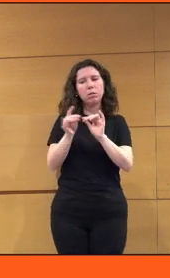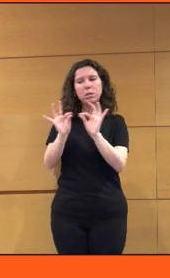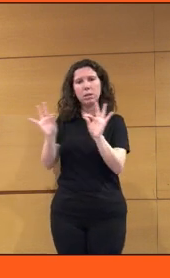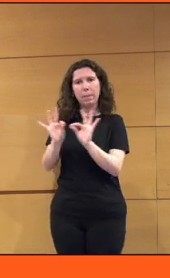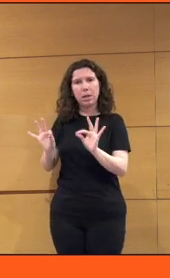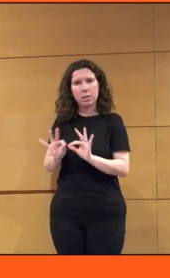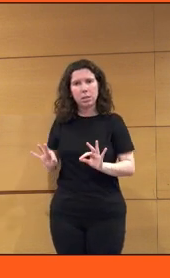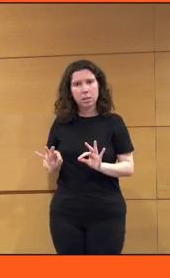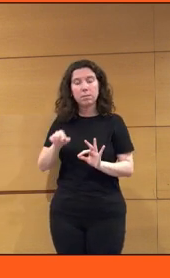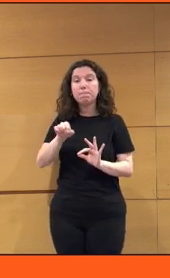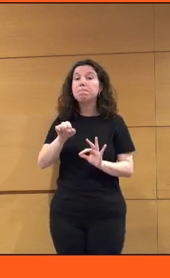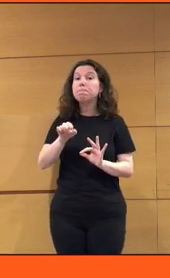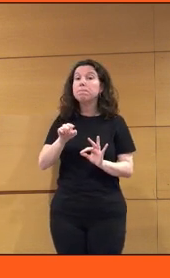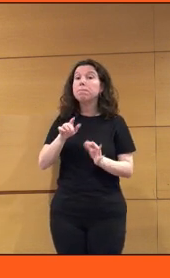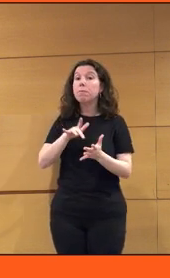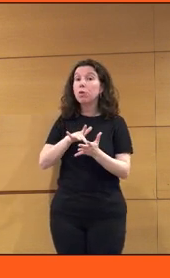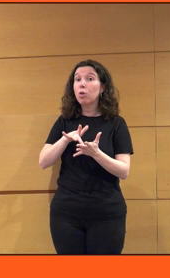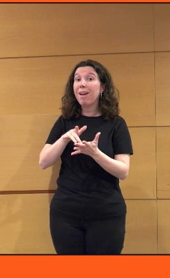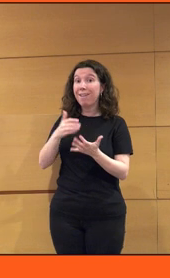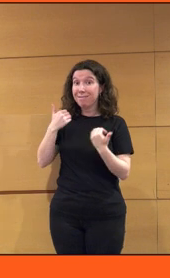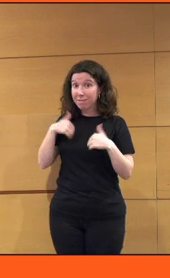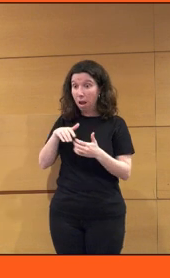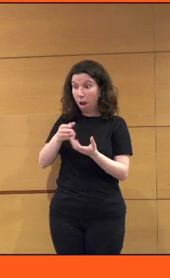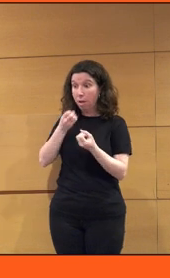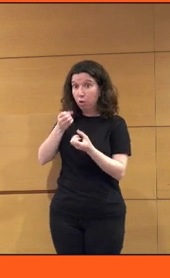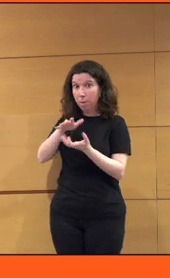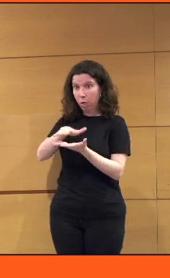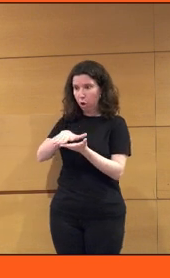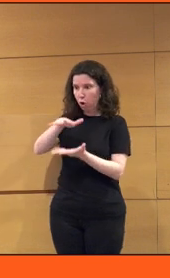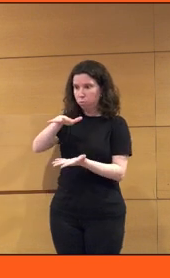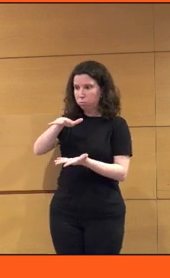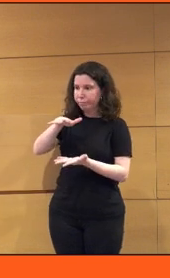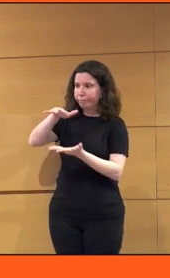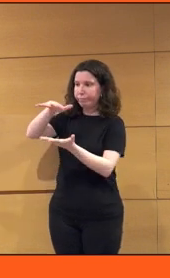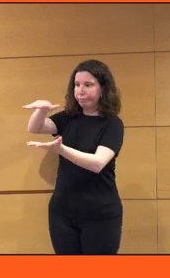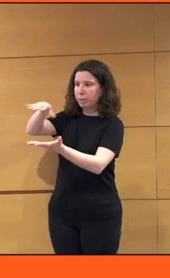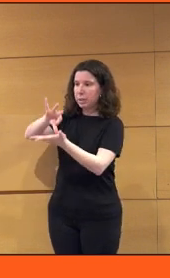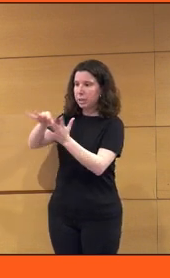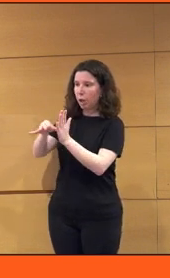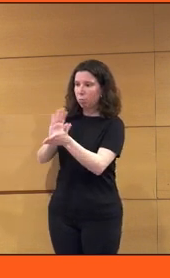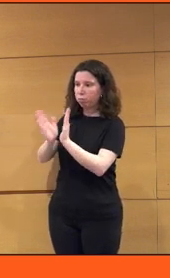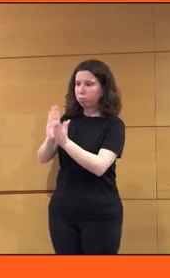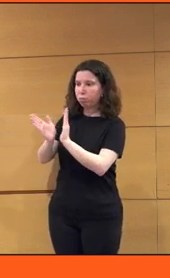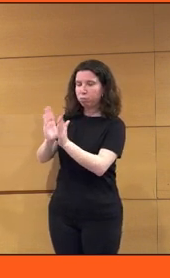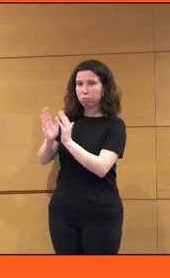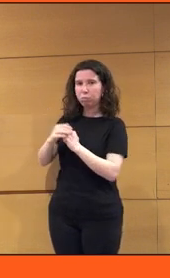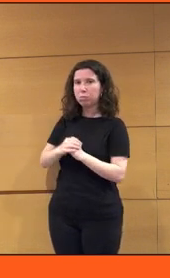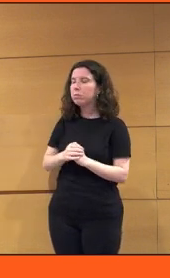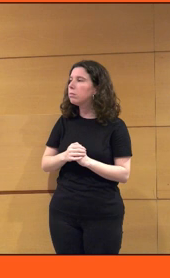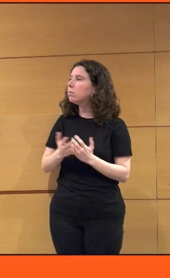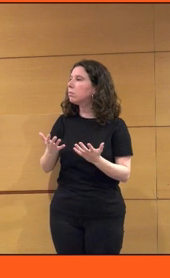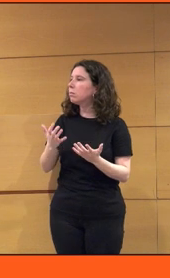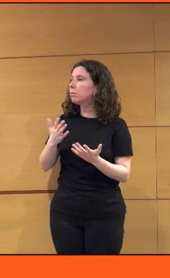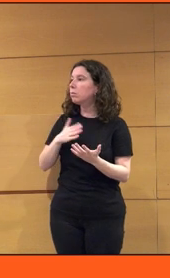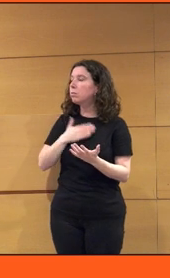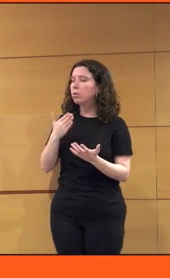Con esa información entrenaremos nuestros sistemas de procesamiento de lenguaje natural, entre ellos un predictor